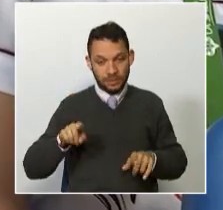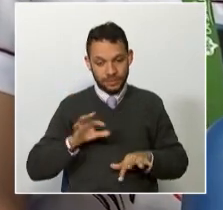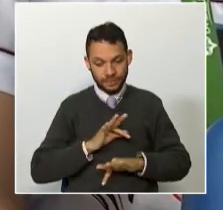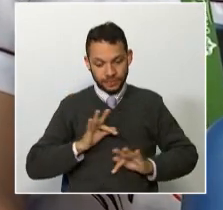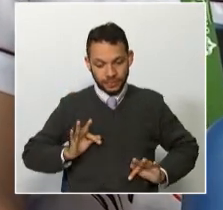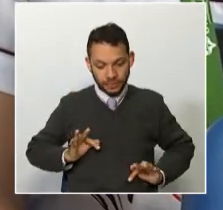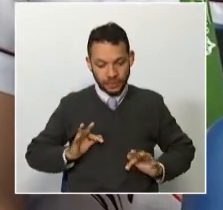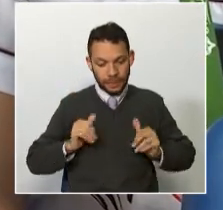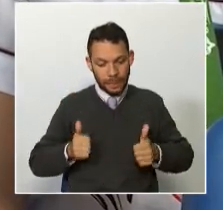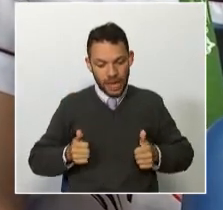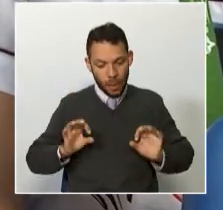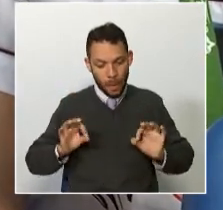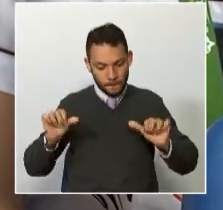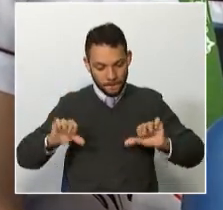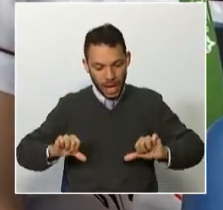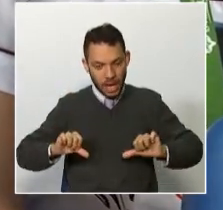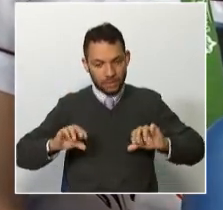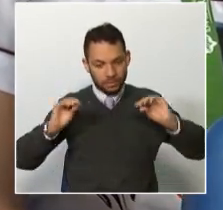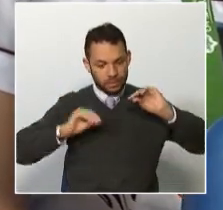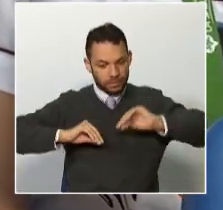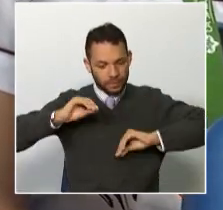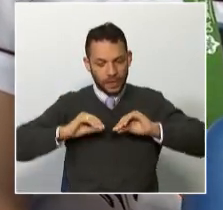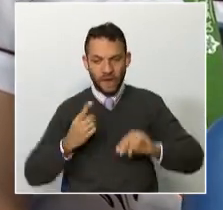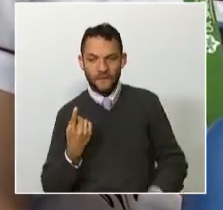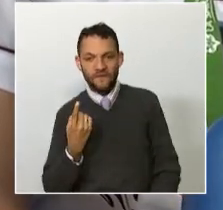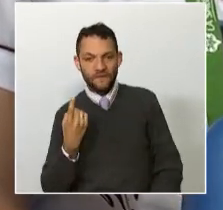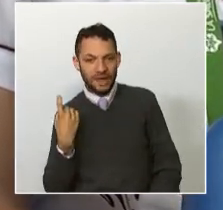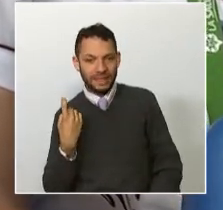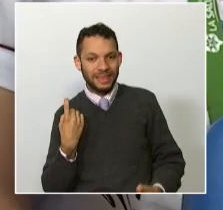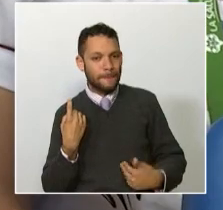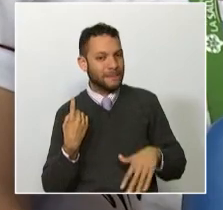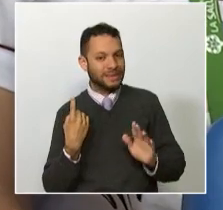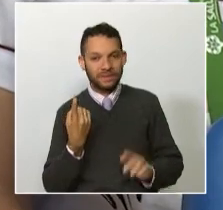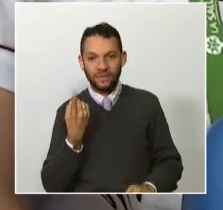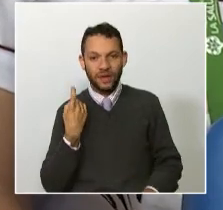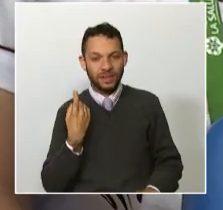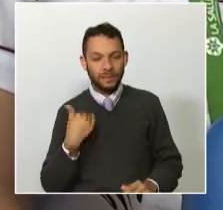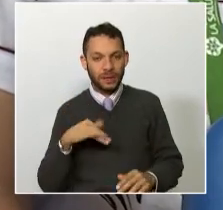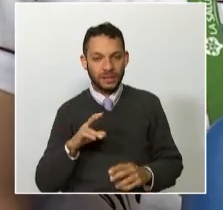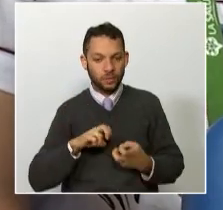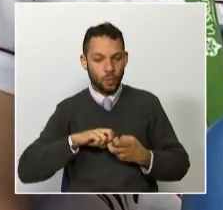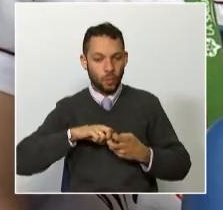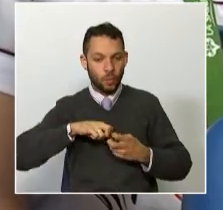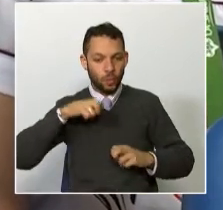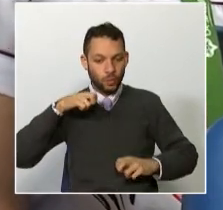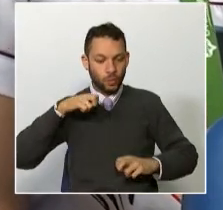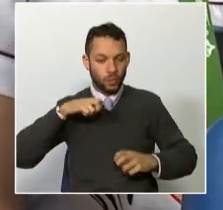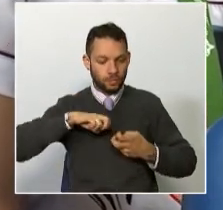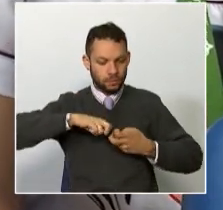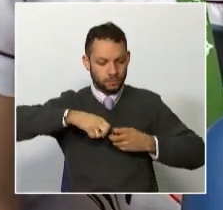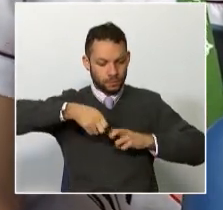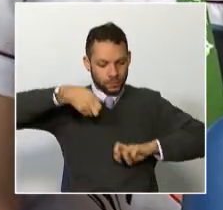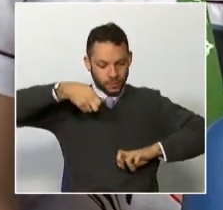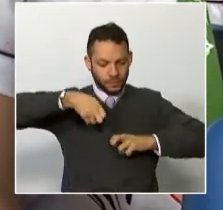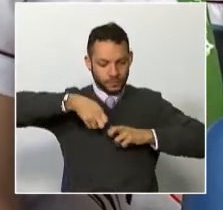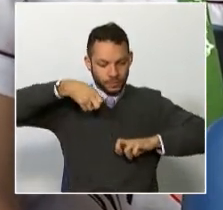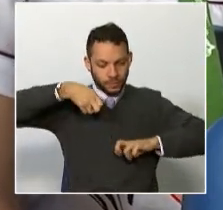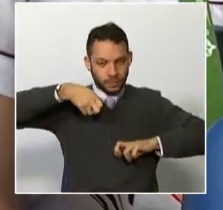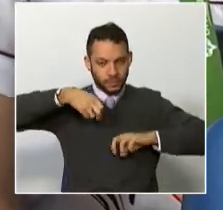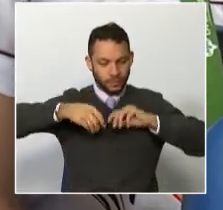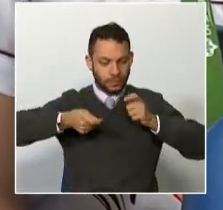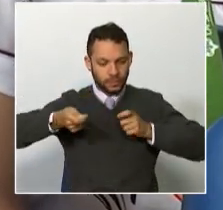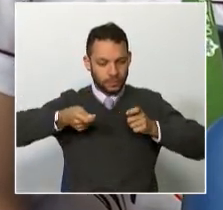bien o mal hechos, me hace falta algo más. O sea, ya la parte muscular, yo no sé manejar bien esa parte